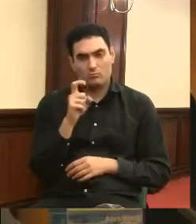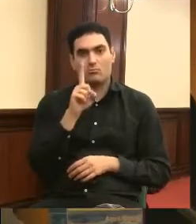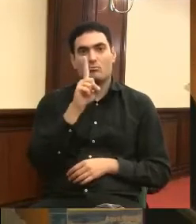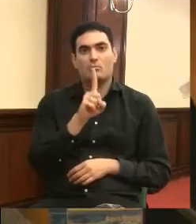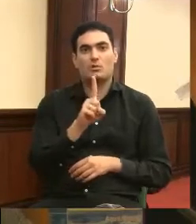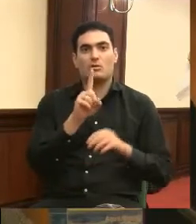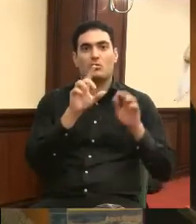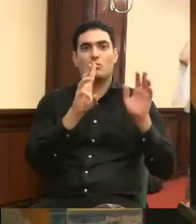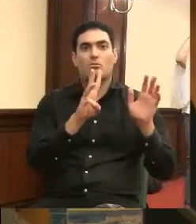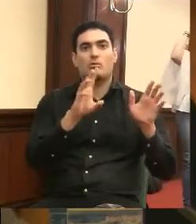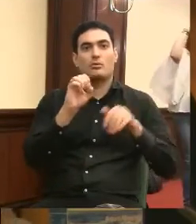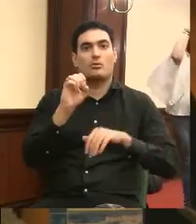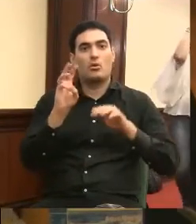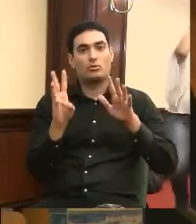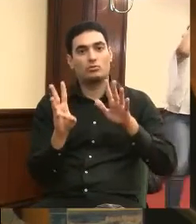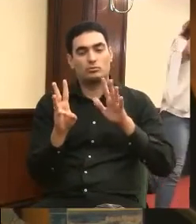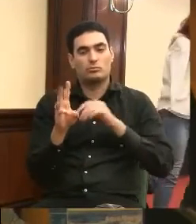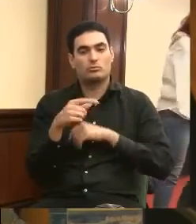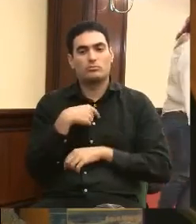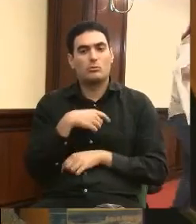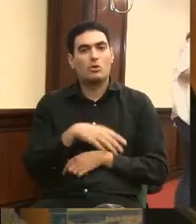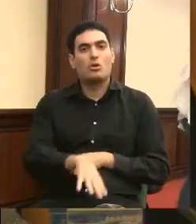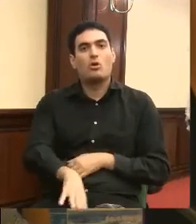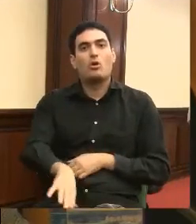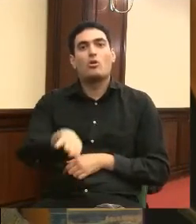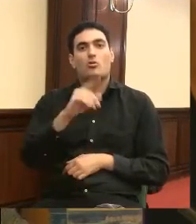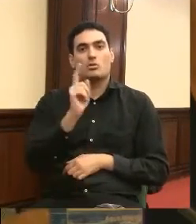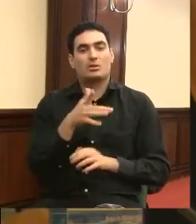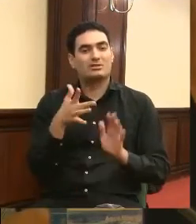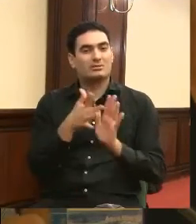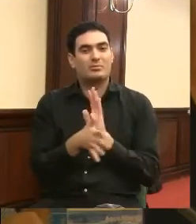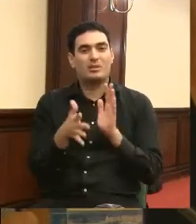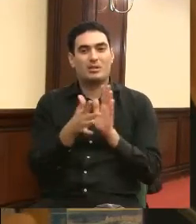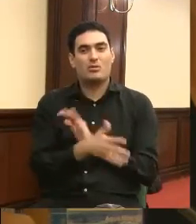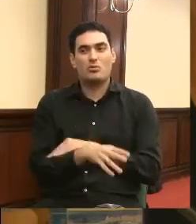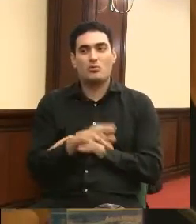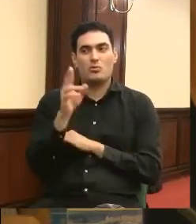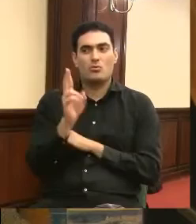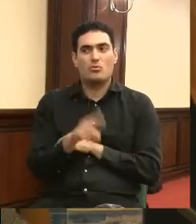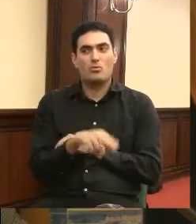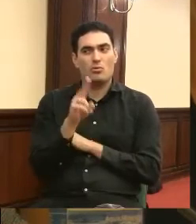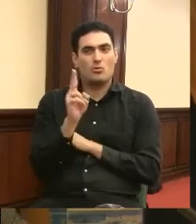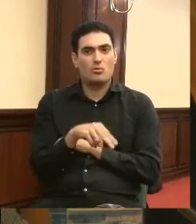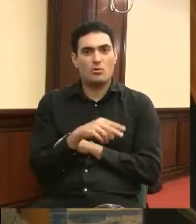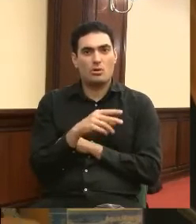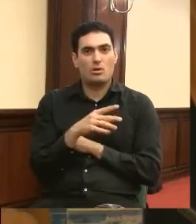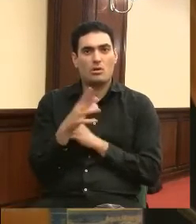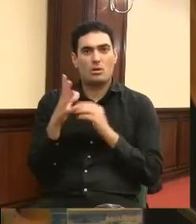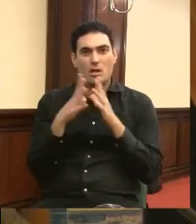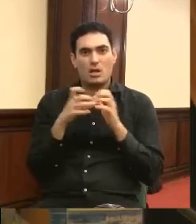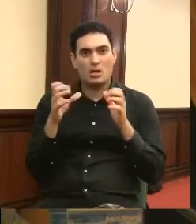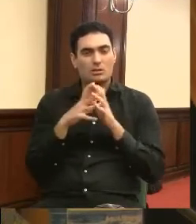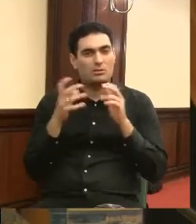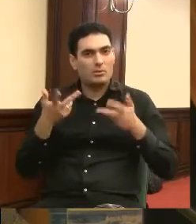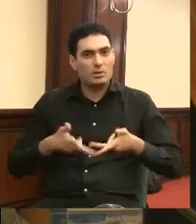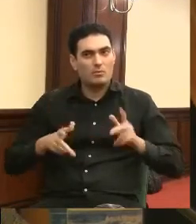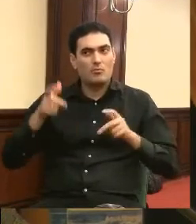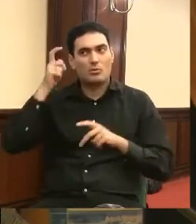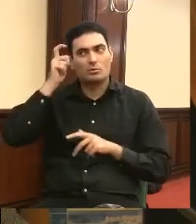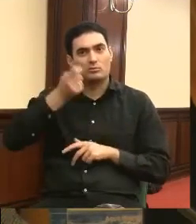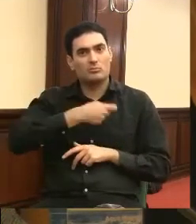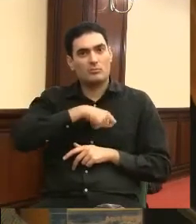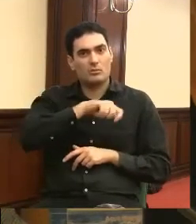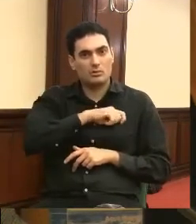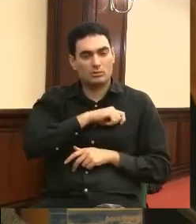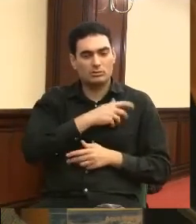del 1808, no entiendo por qué no se explica nunca cómo las ansias de libertad del